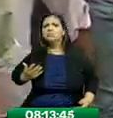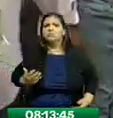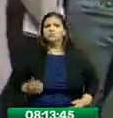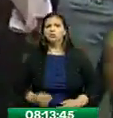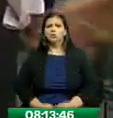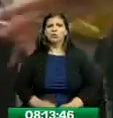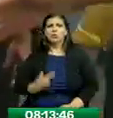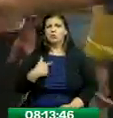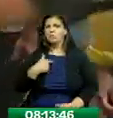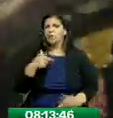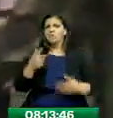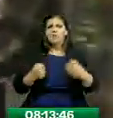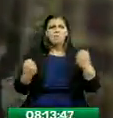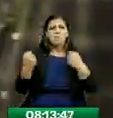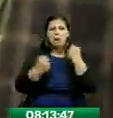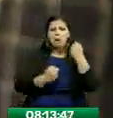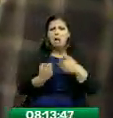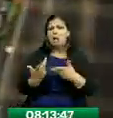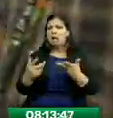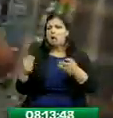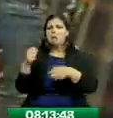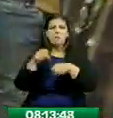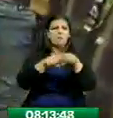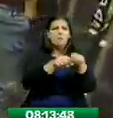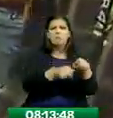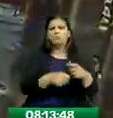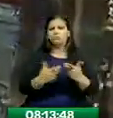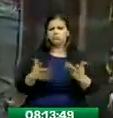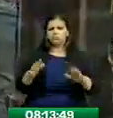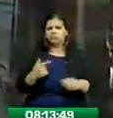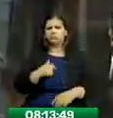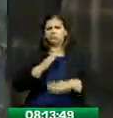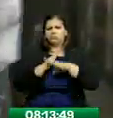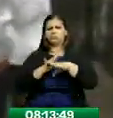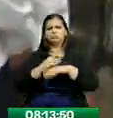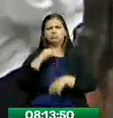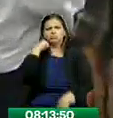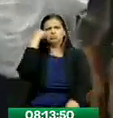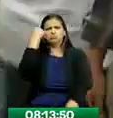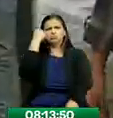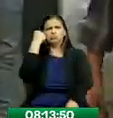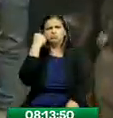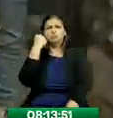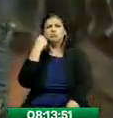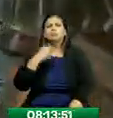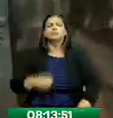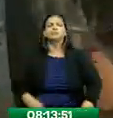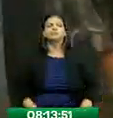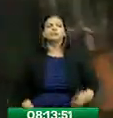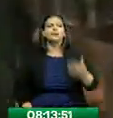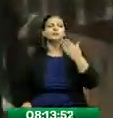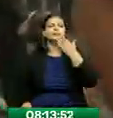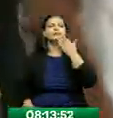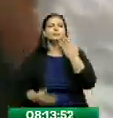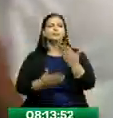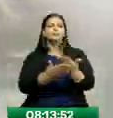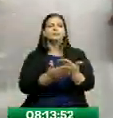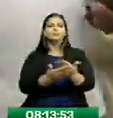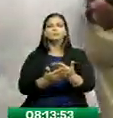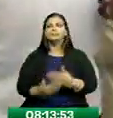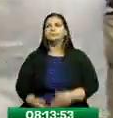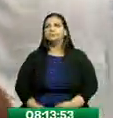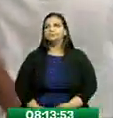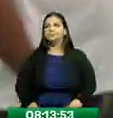hagamos daño a nadie, nosotros podemos hacer la resistencia debida. Listo, muchas gracias, caballero. Como escucharon, han sido